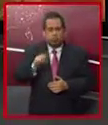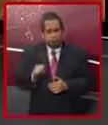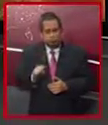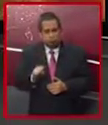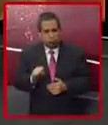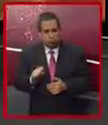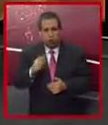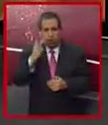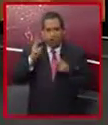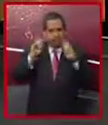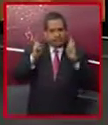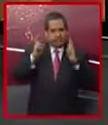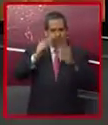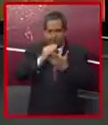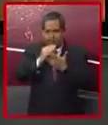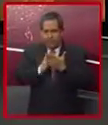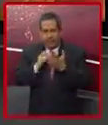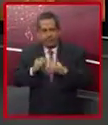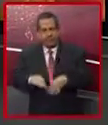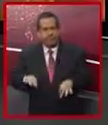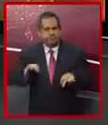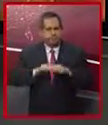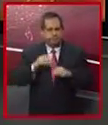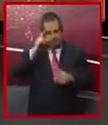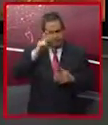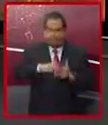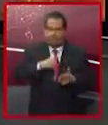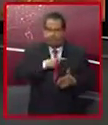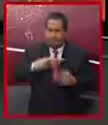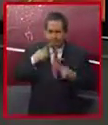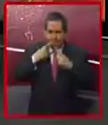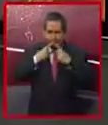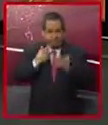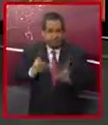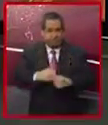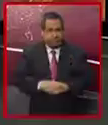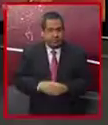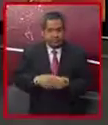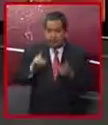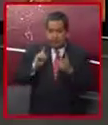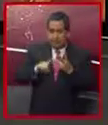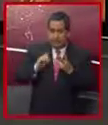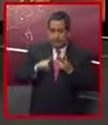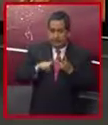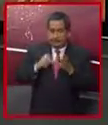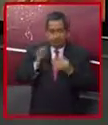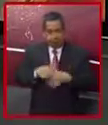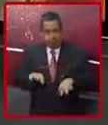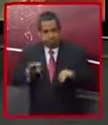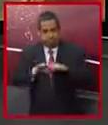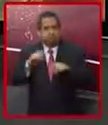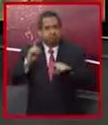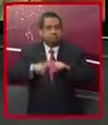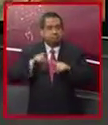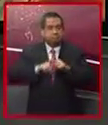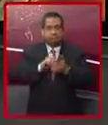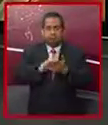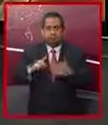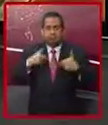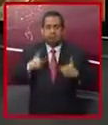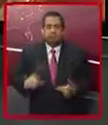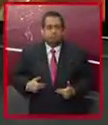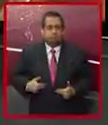2 temas torales que por supuesto tendrán que discutirse. Un tercer tema fundamental es el tema de derechos